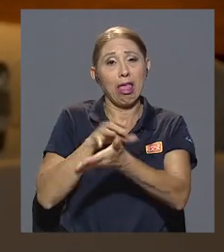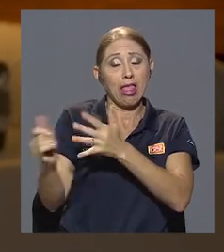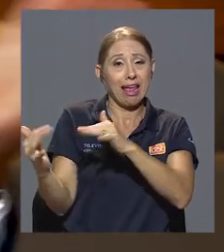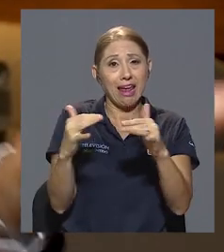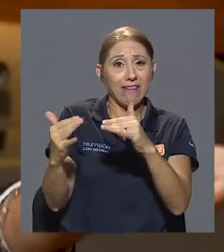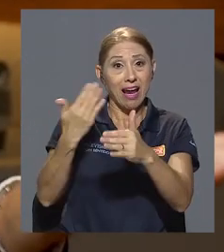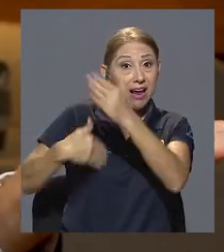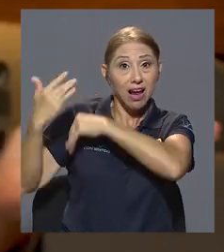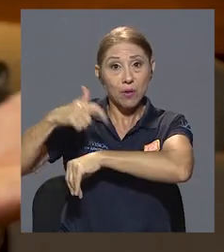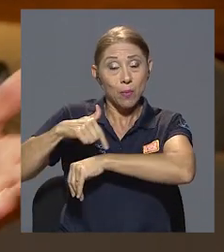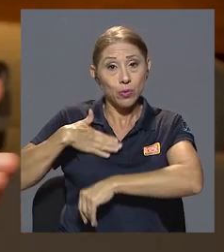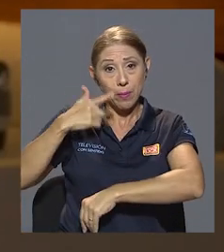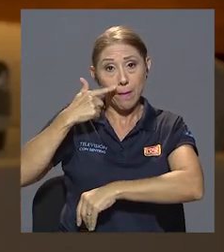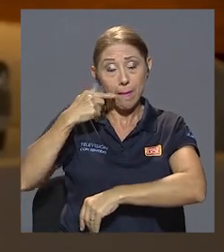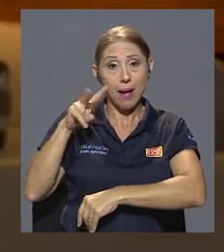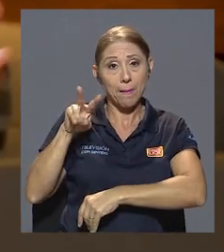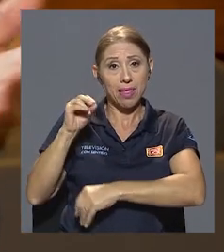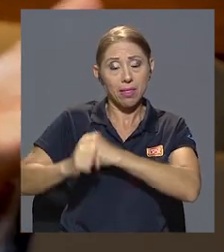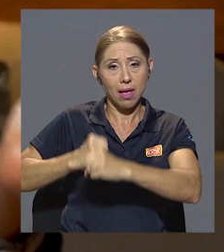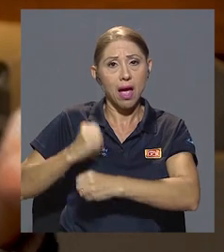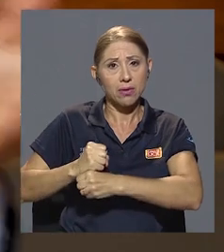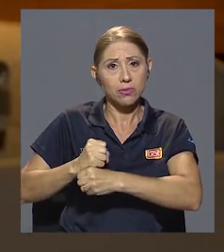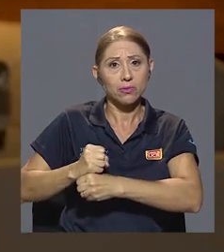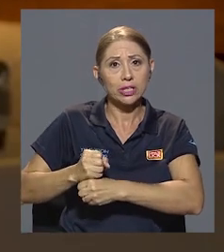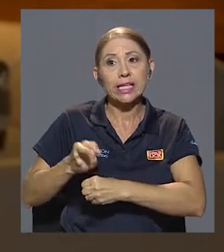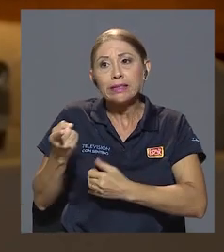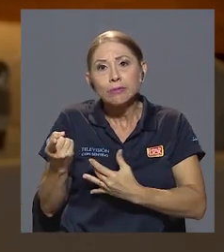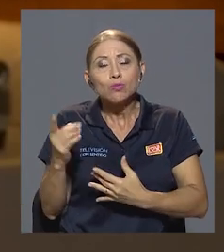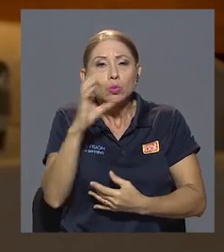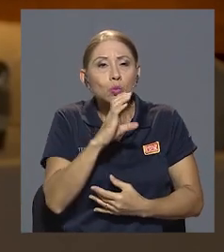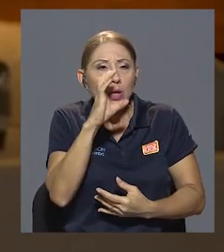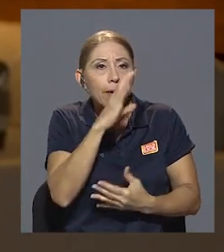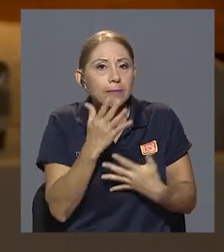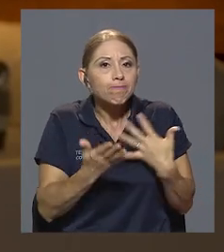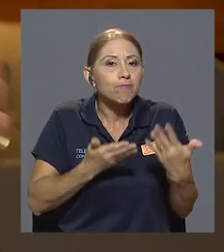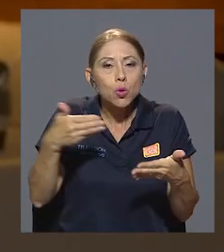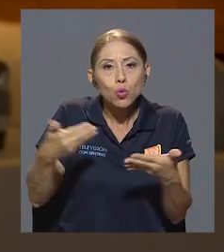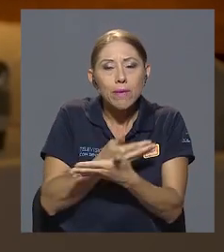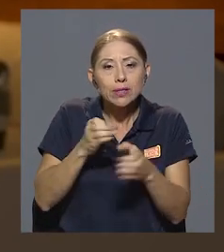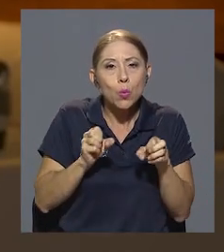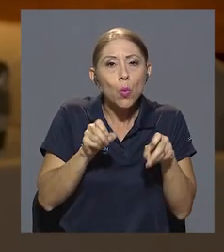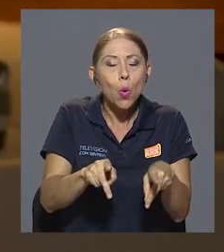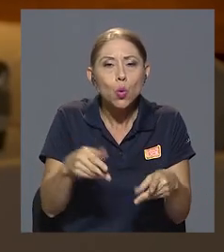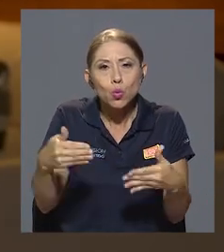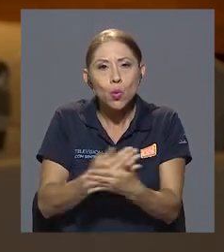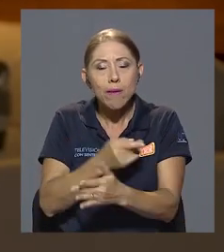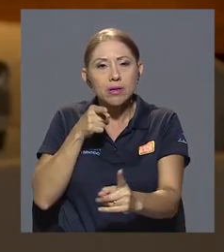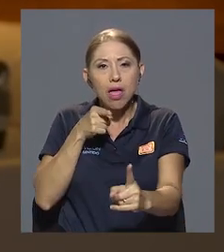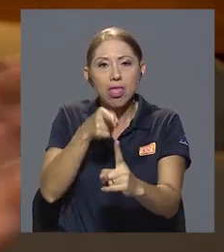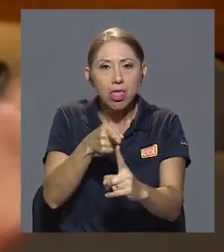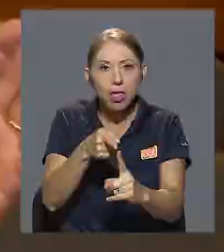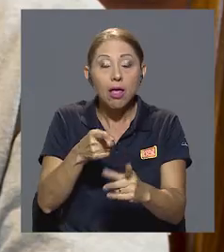de poder en ese momento tenía 20 años buscaba nuevos horizontes y nuevas oportunidades